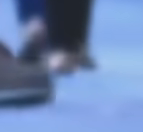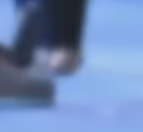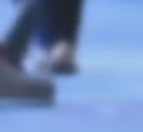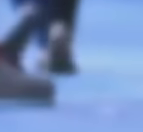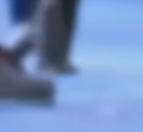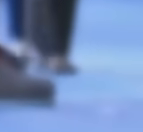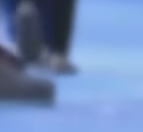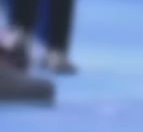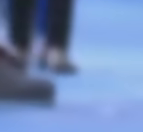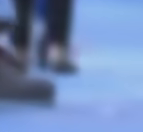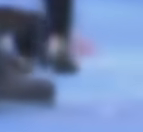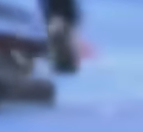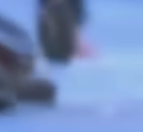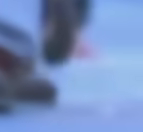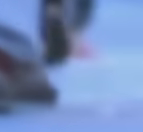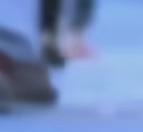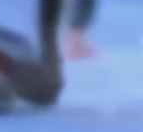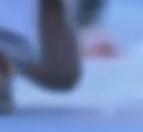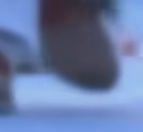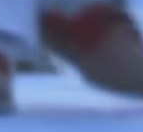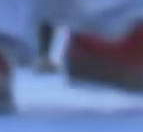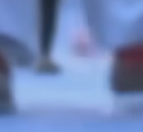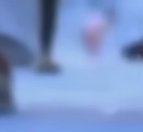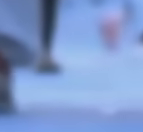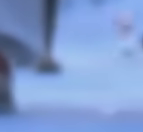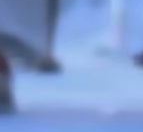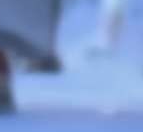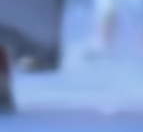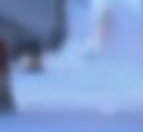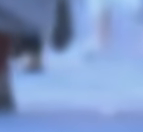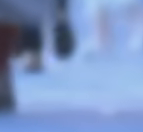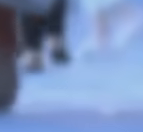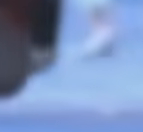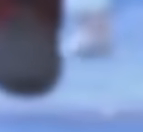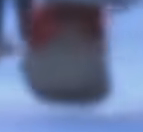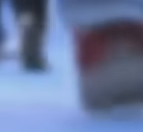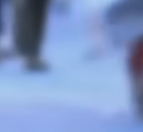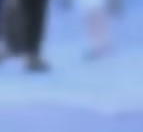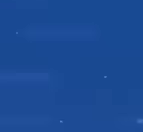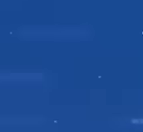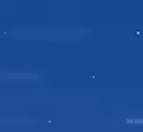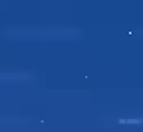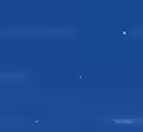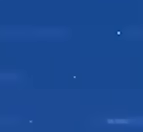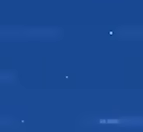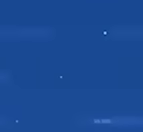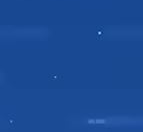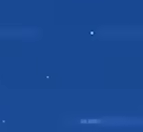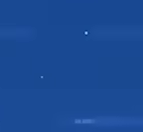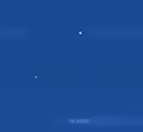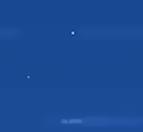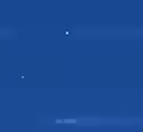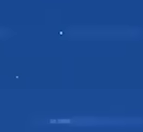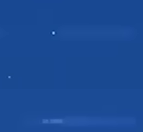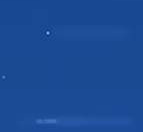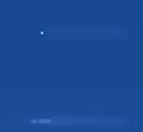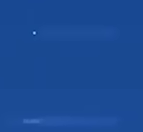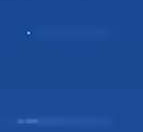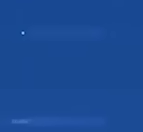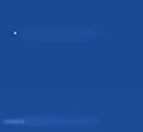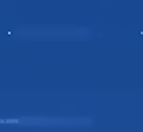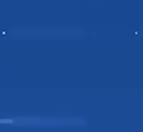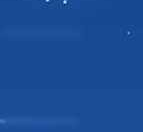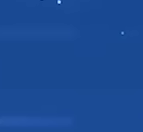Hola, soy Cristian Hidrobo. Hoy vamos a analizar cuál es la importancia del punto de equilibrio para un emprendimiento. El punto de equilibrio es un concepto muy